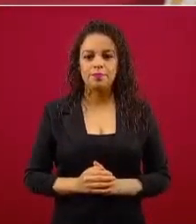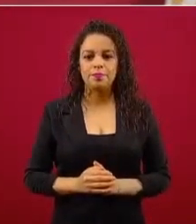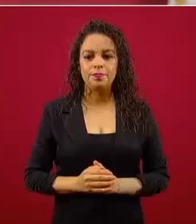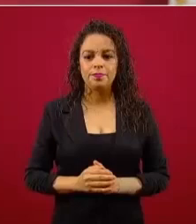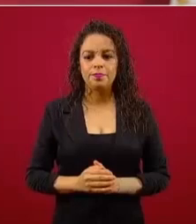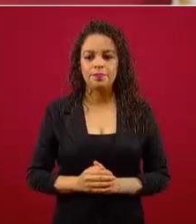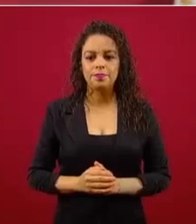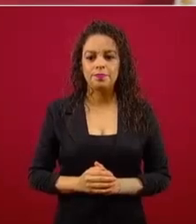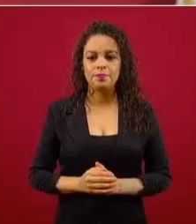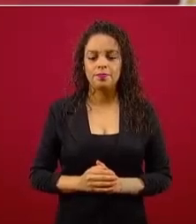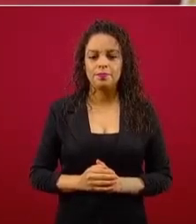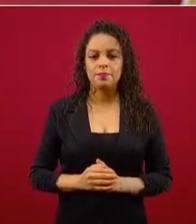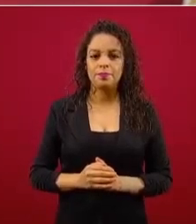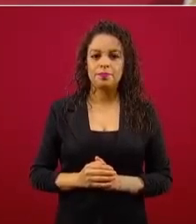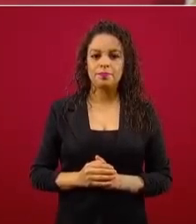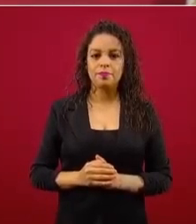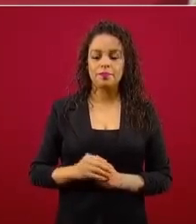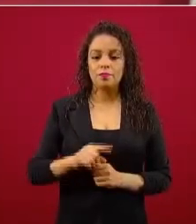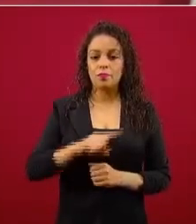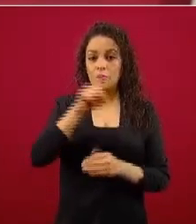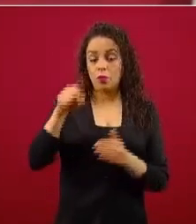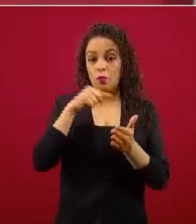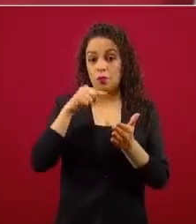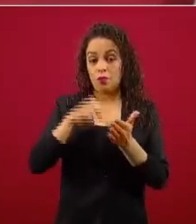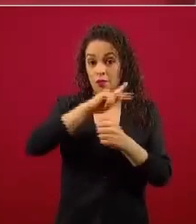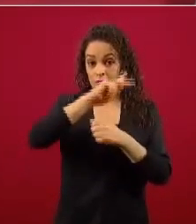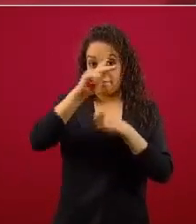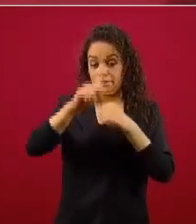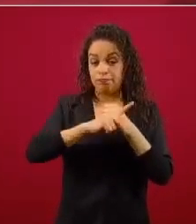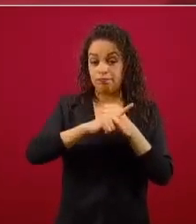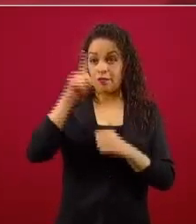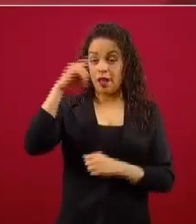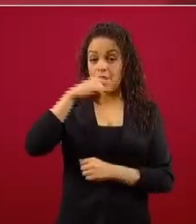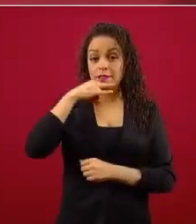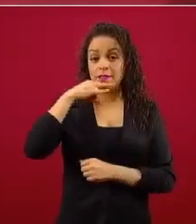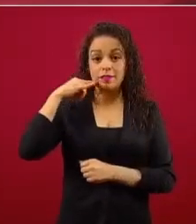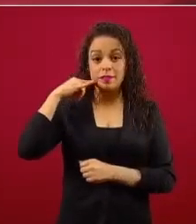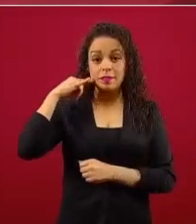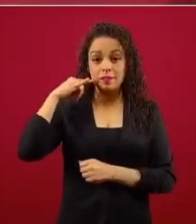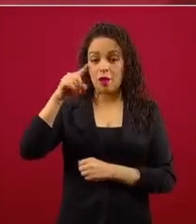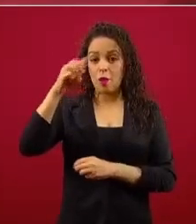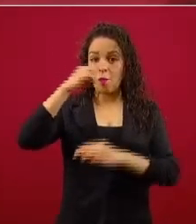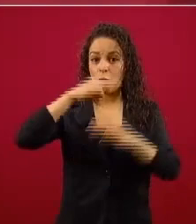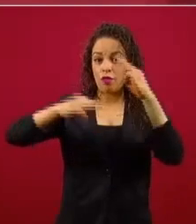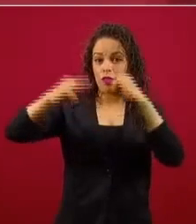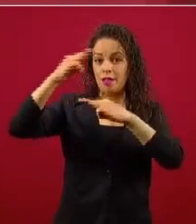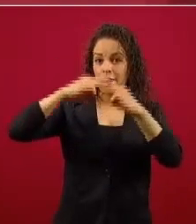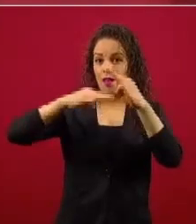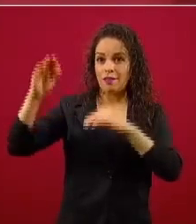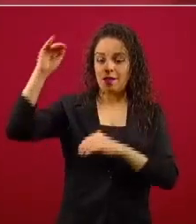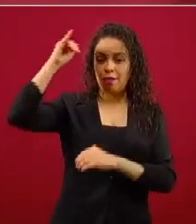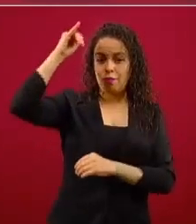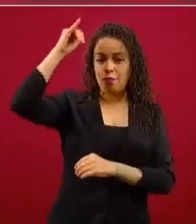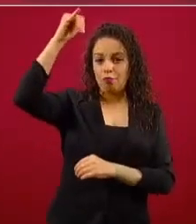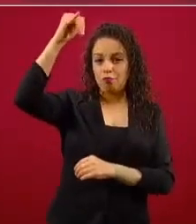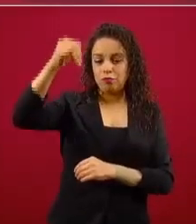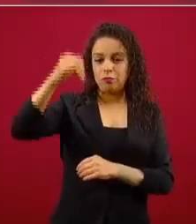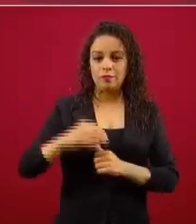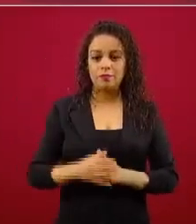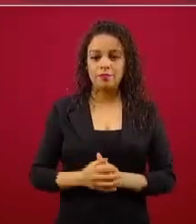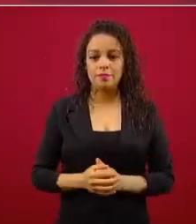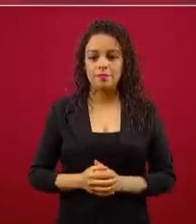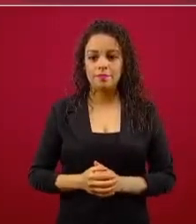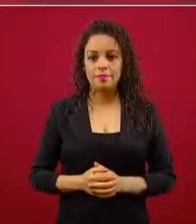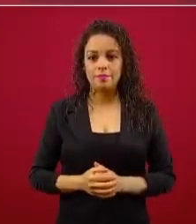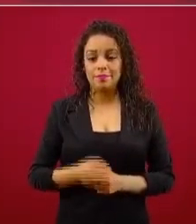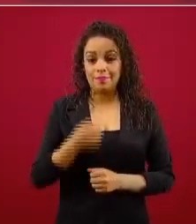la parte alta de Chile, en la sierra de Chile, en la cordillera, y así